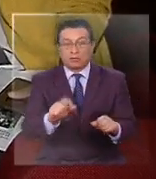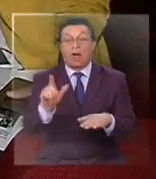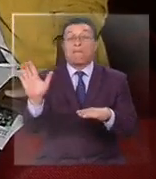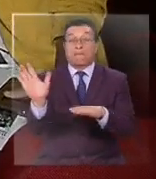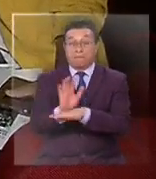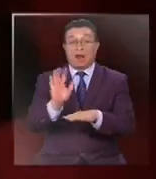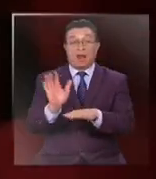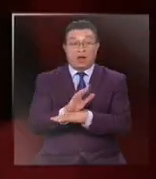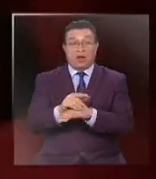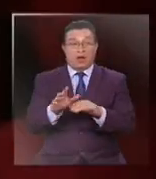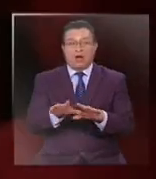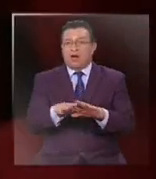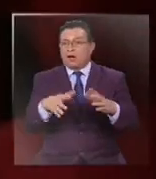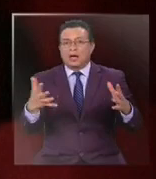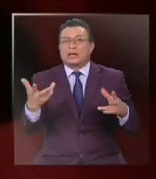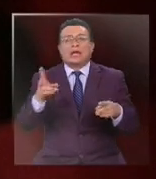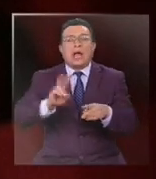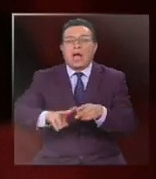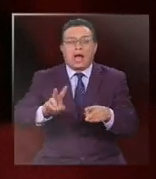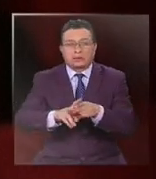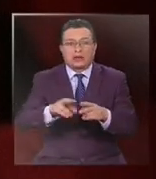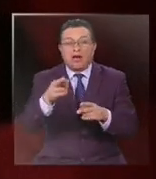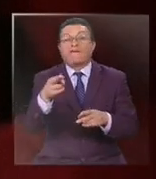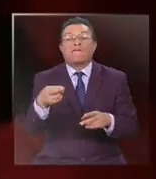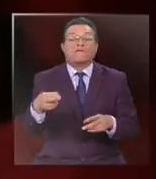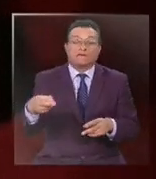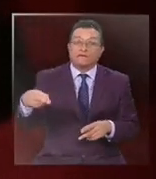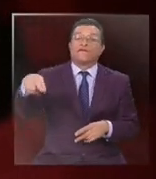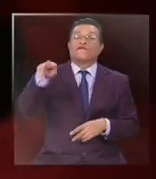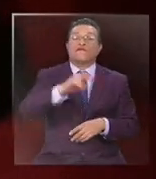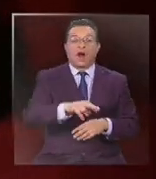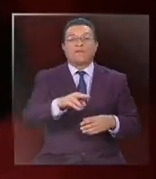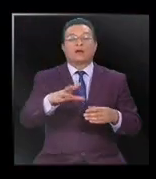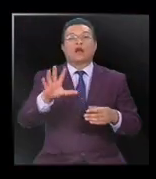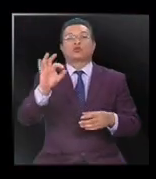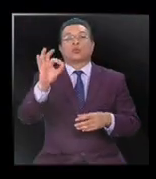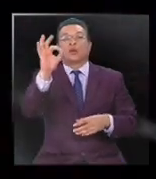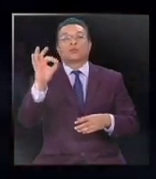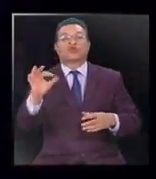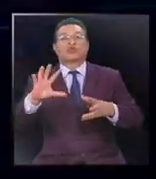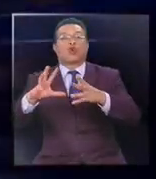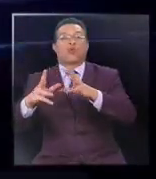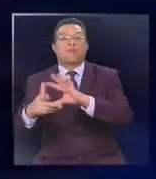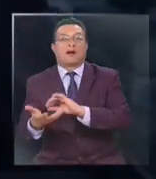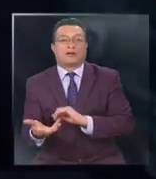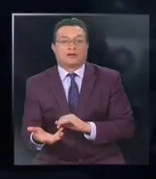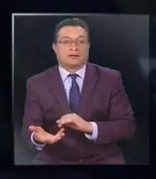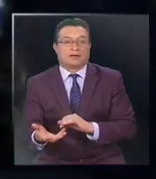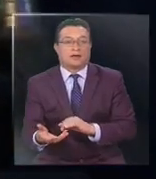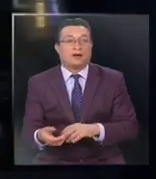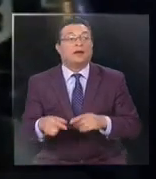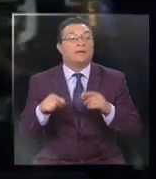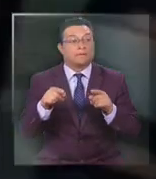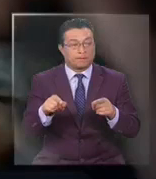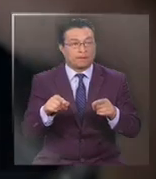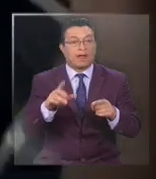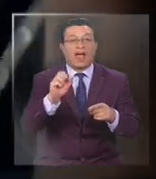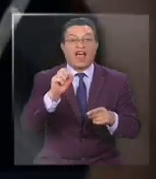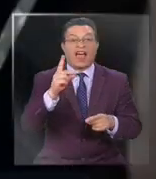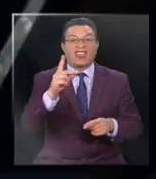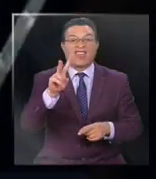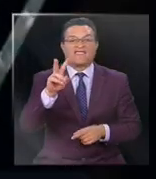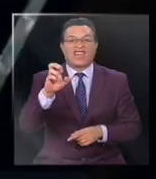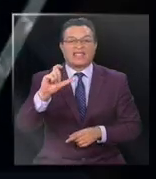hacer lo impensado para traer de vuelta la otra mitad del universo. Avengers Endgame reescribirá el